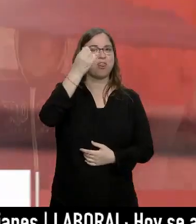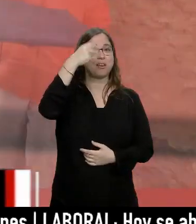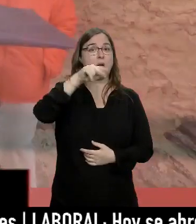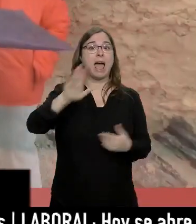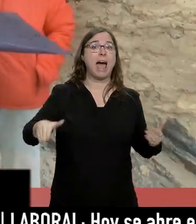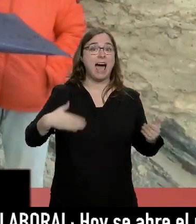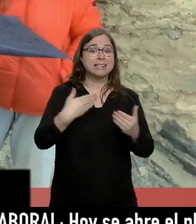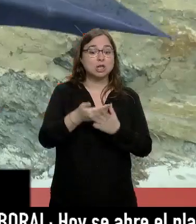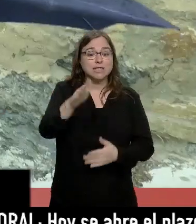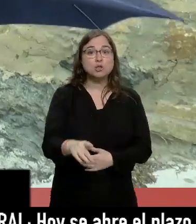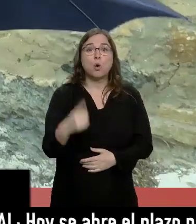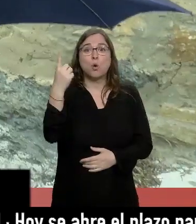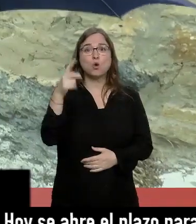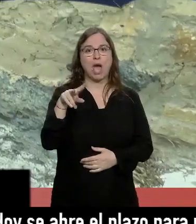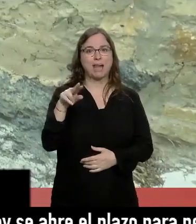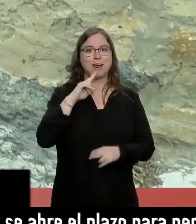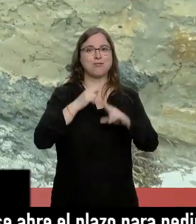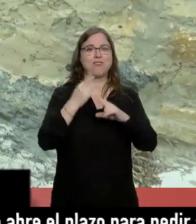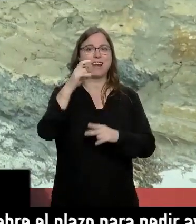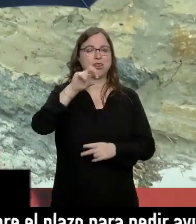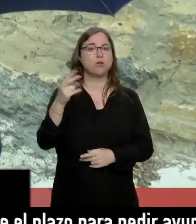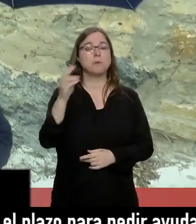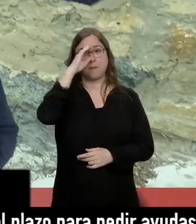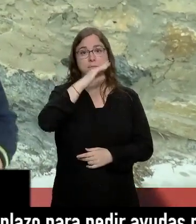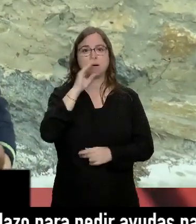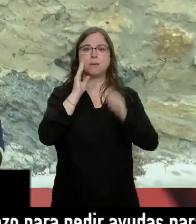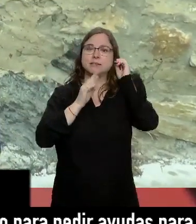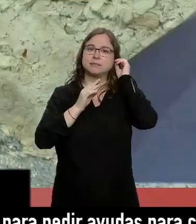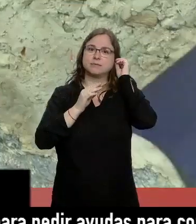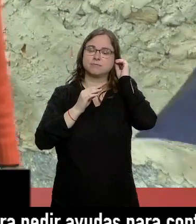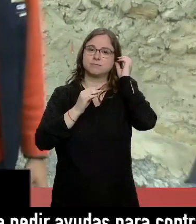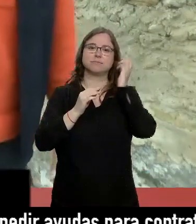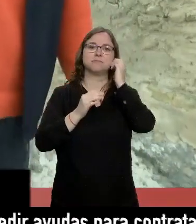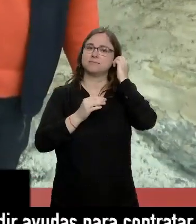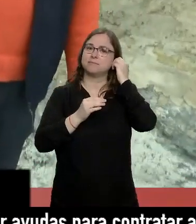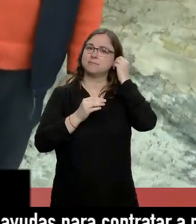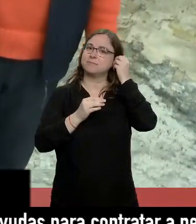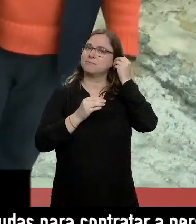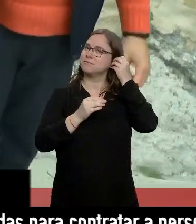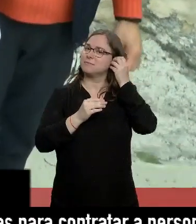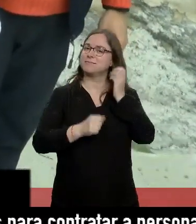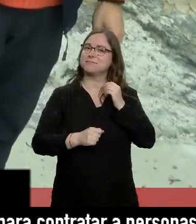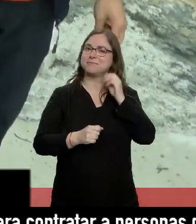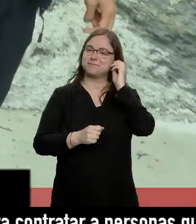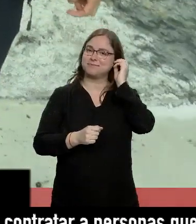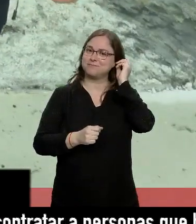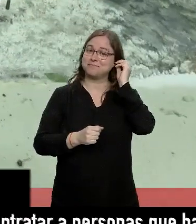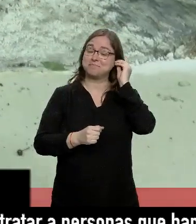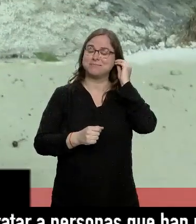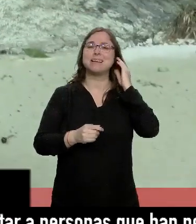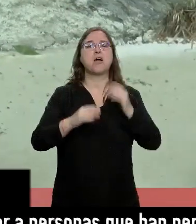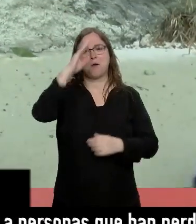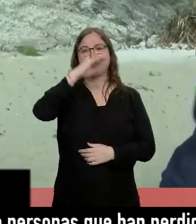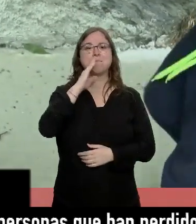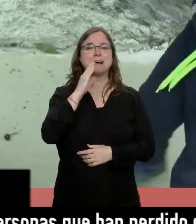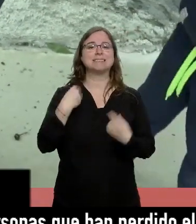ahora solo vivía otro niño, su hermano Fernando. Sus padres son una pareja de madrileños que se enamoraron de la zona y con la pandemia